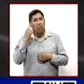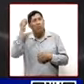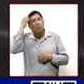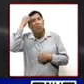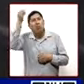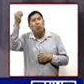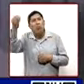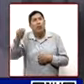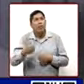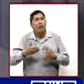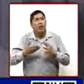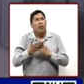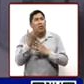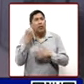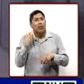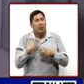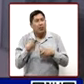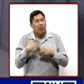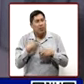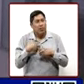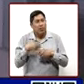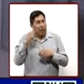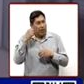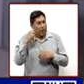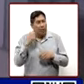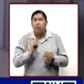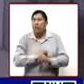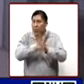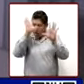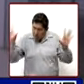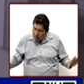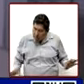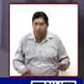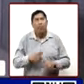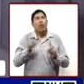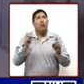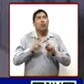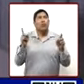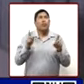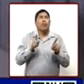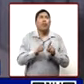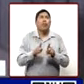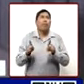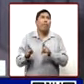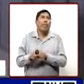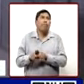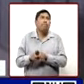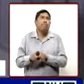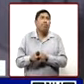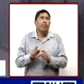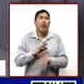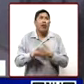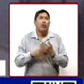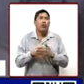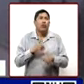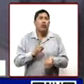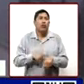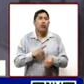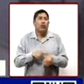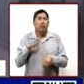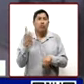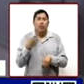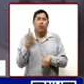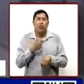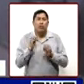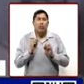propuestas. Estamos atravesando momentos difíciles, eso claramente nosotros lo hemos dicho, pero a la vez también en todo momento siempre hay oportunidades y